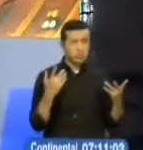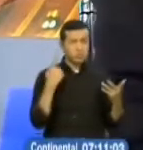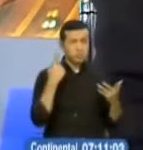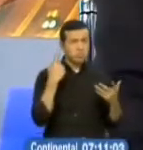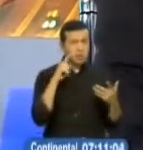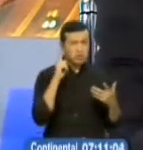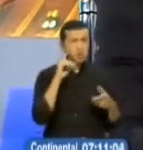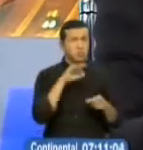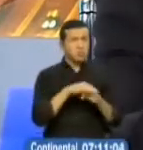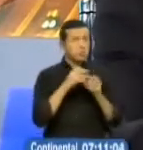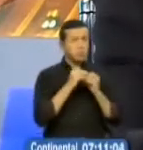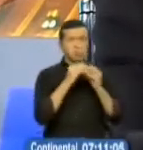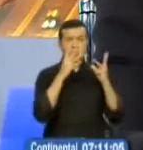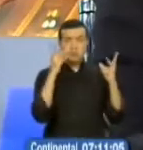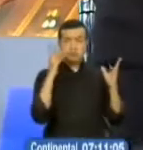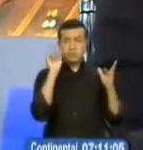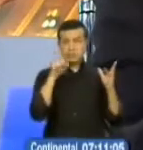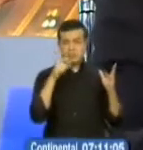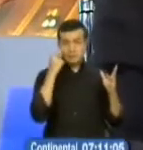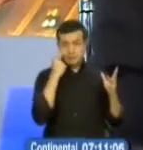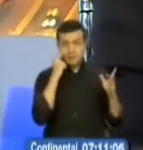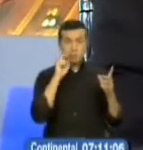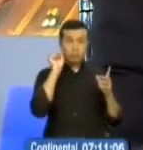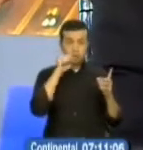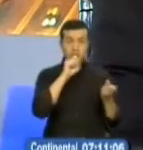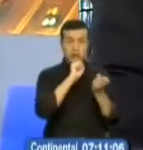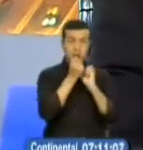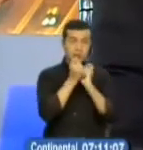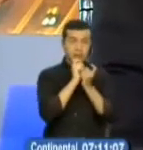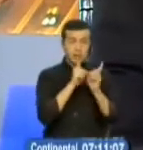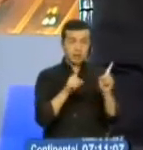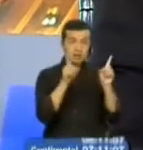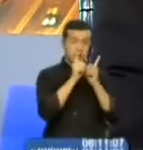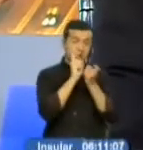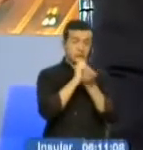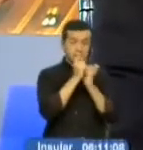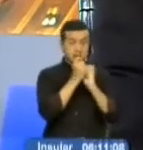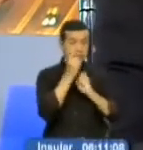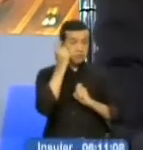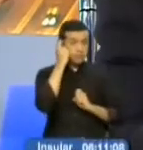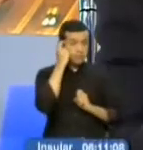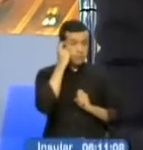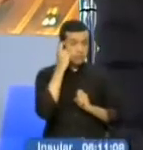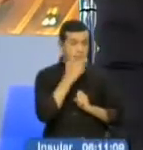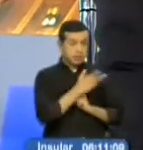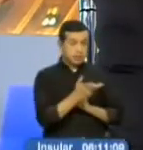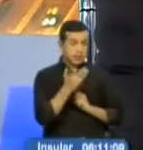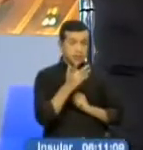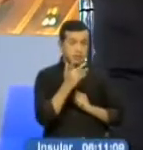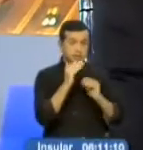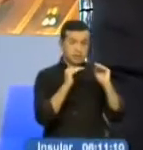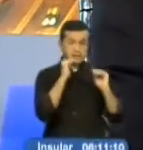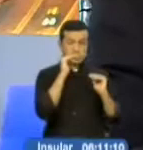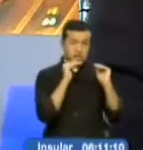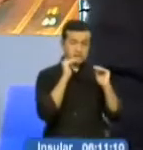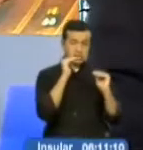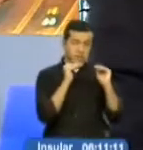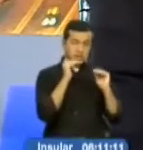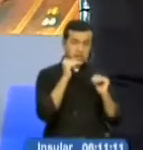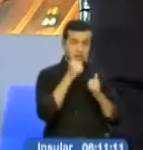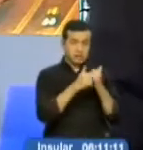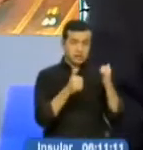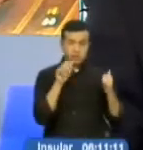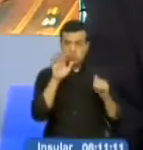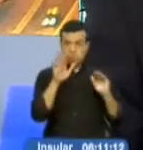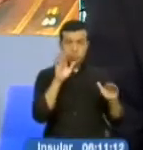hubiera podido incidir una variación de resultados considerando el margen estrecho entre un candidato